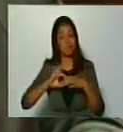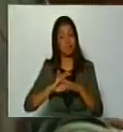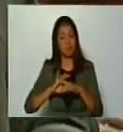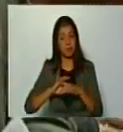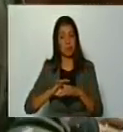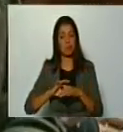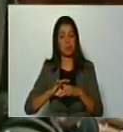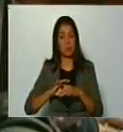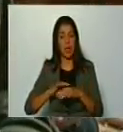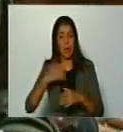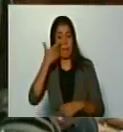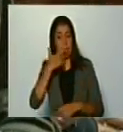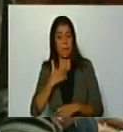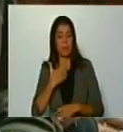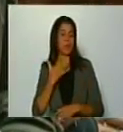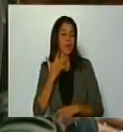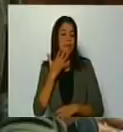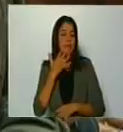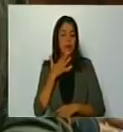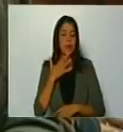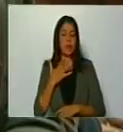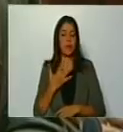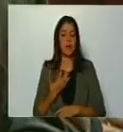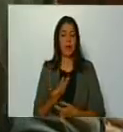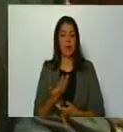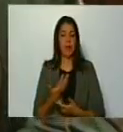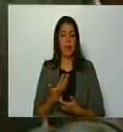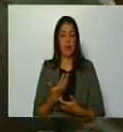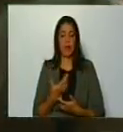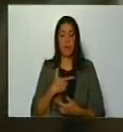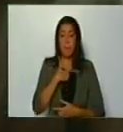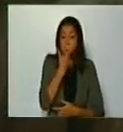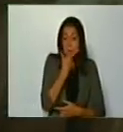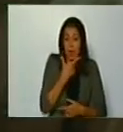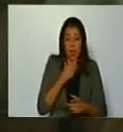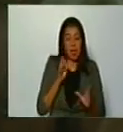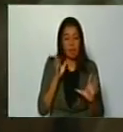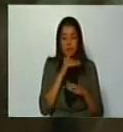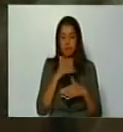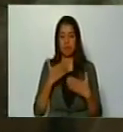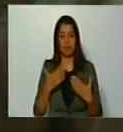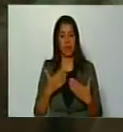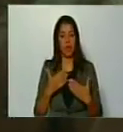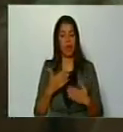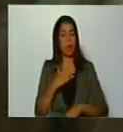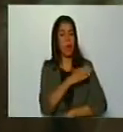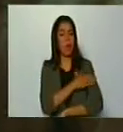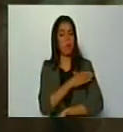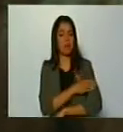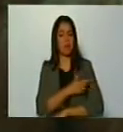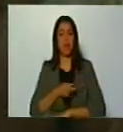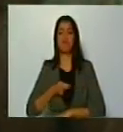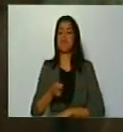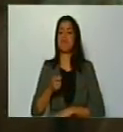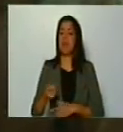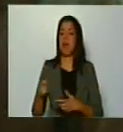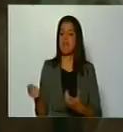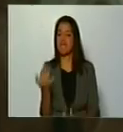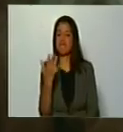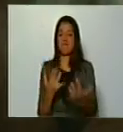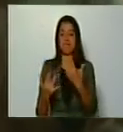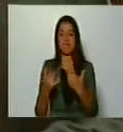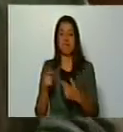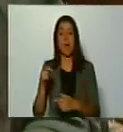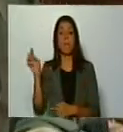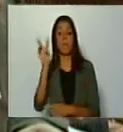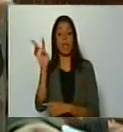considerarse una de estas personas que sin ningún rubor ni pudor llamaban a quemar su propio país con